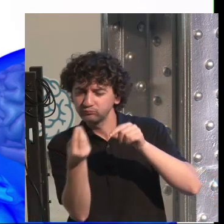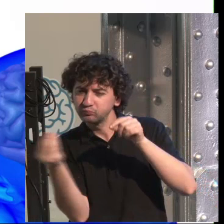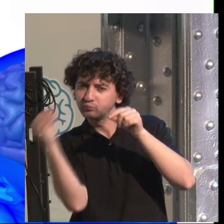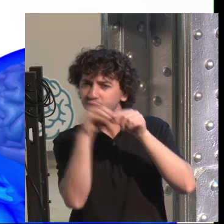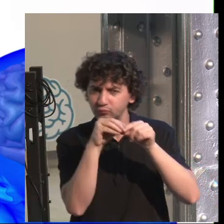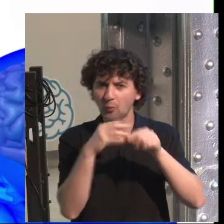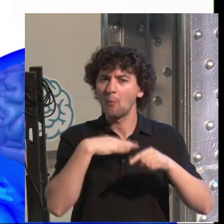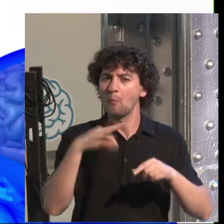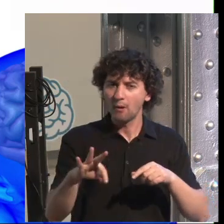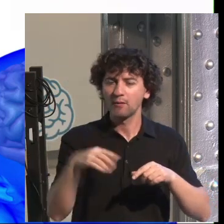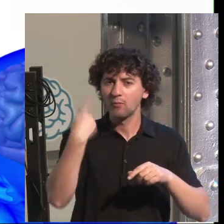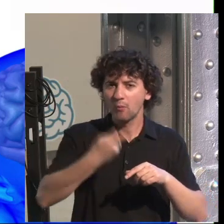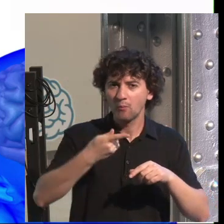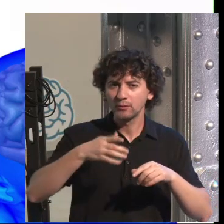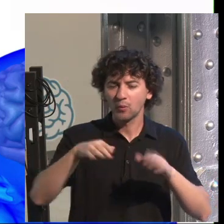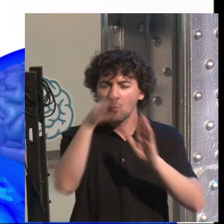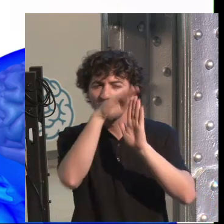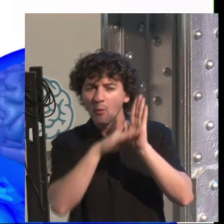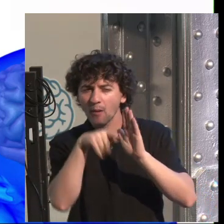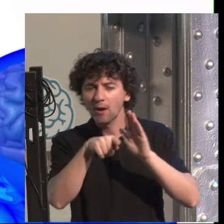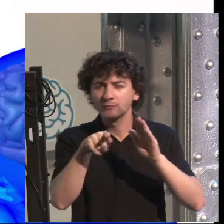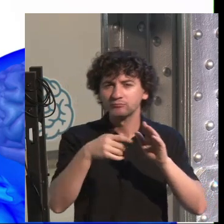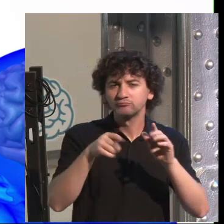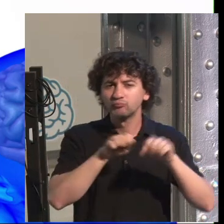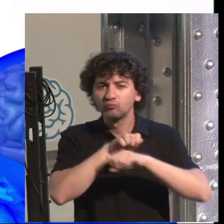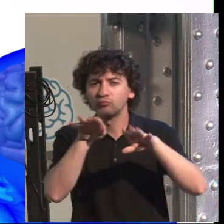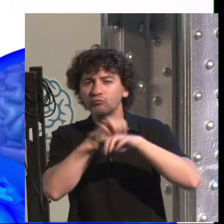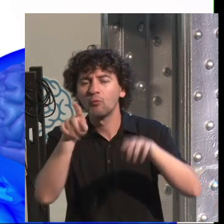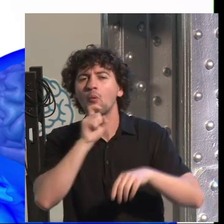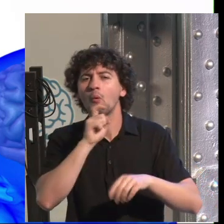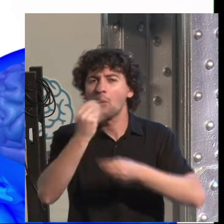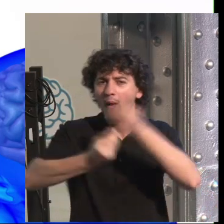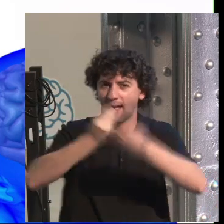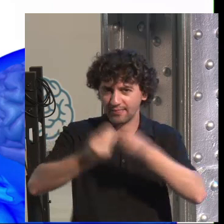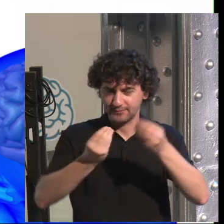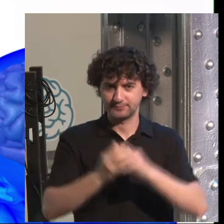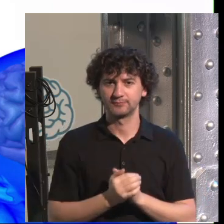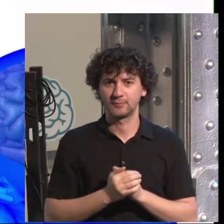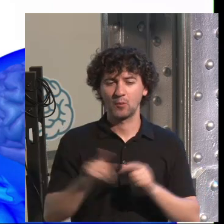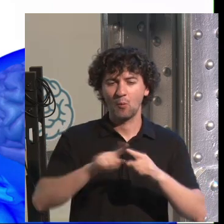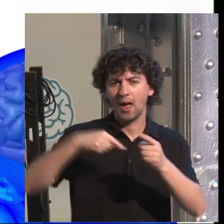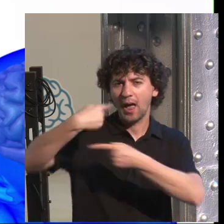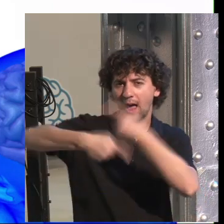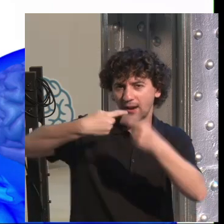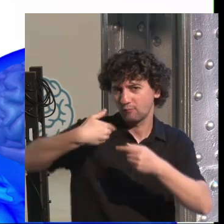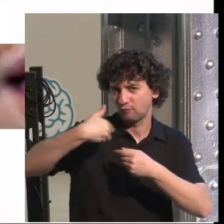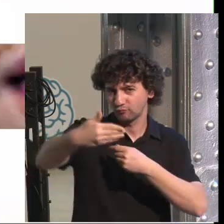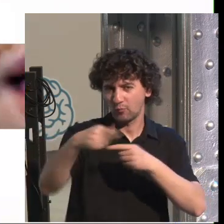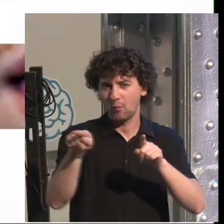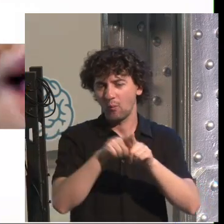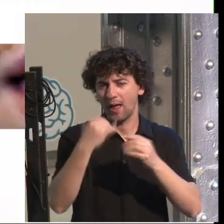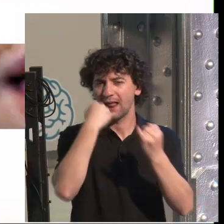podrías programáticamente determinar que hiciese lo que quisieses, ¿no? Sería como la siguiente generación de chips